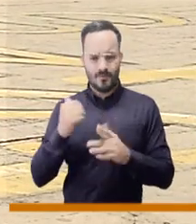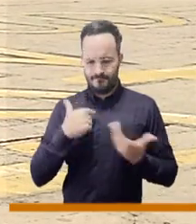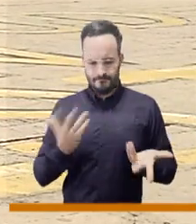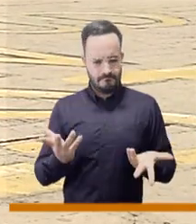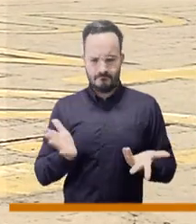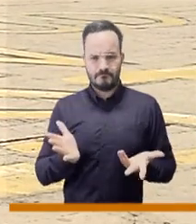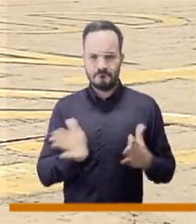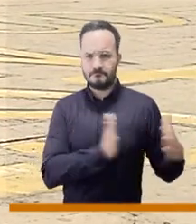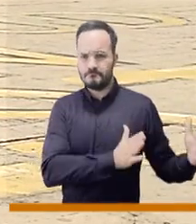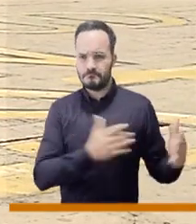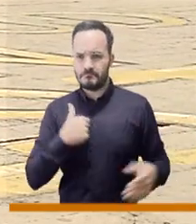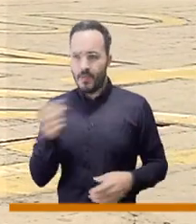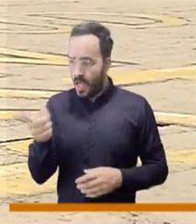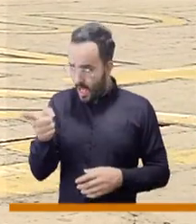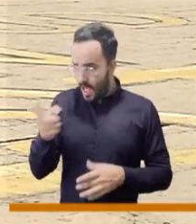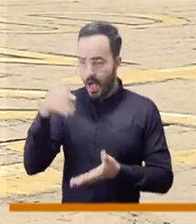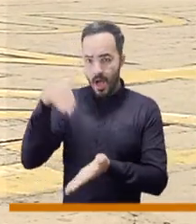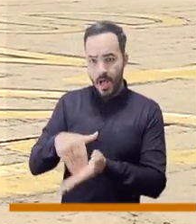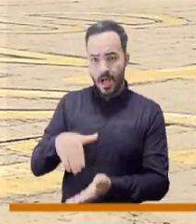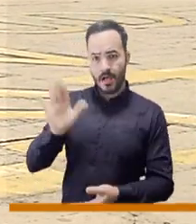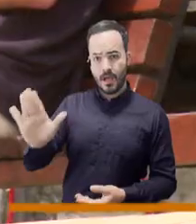binarismo como otra,